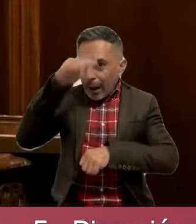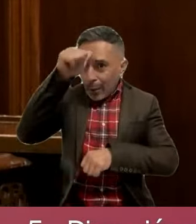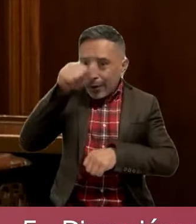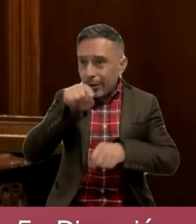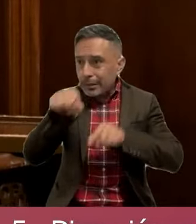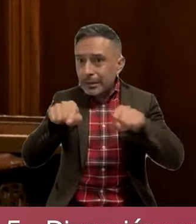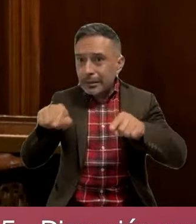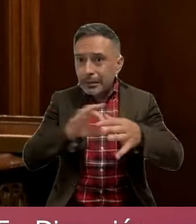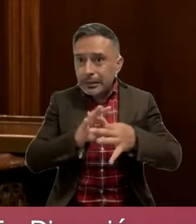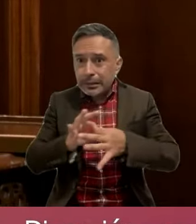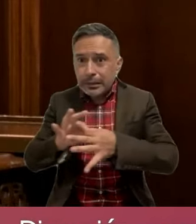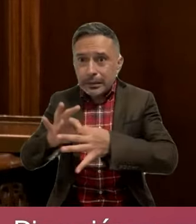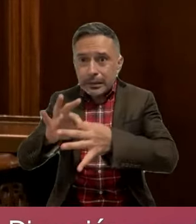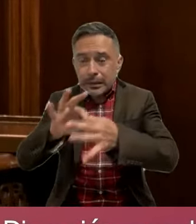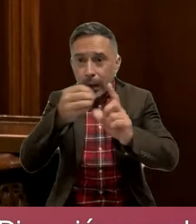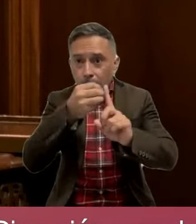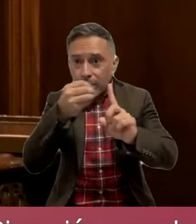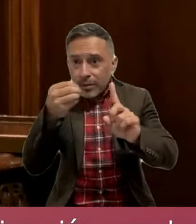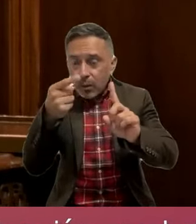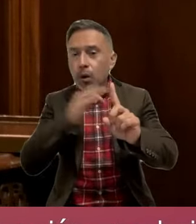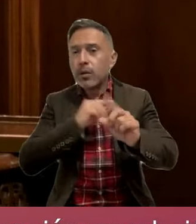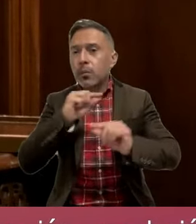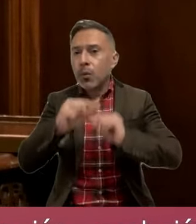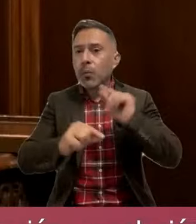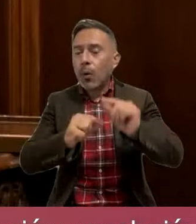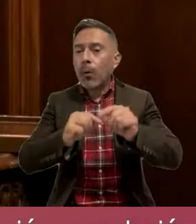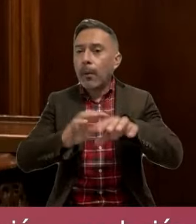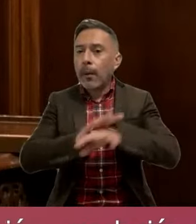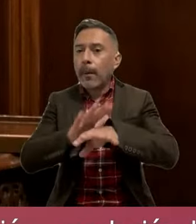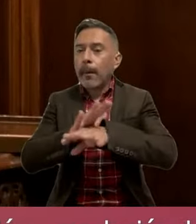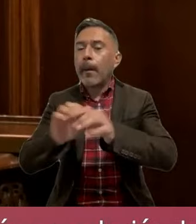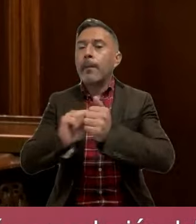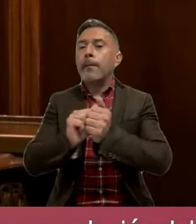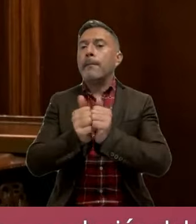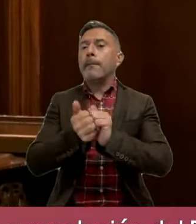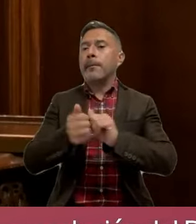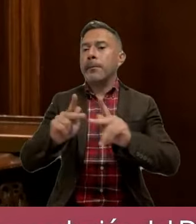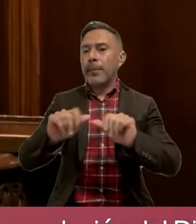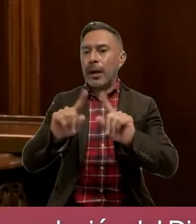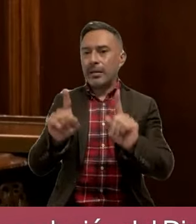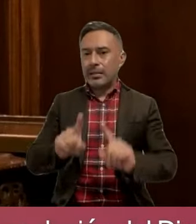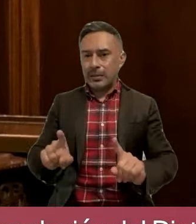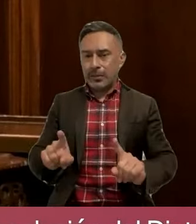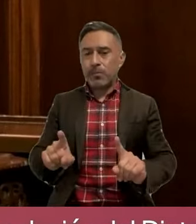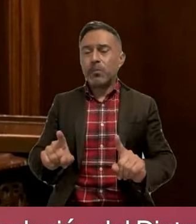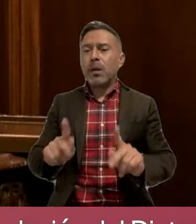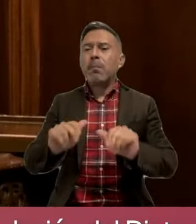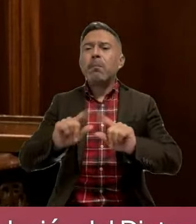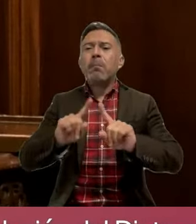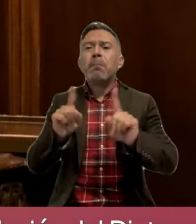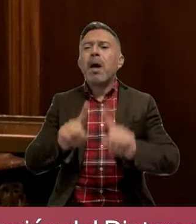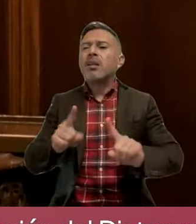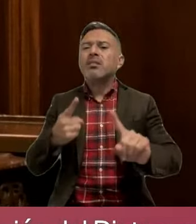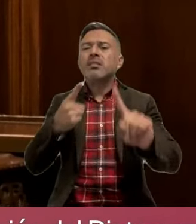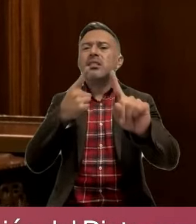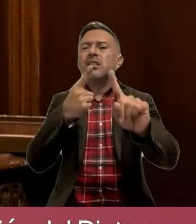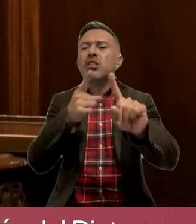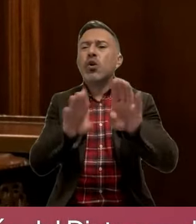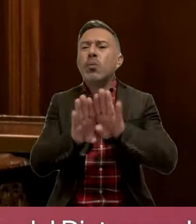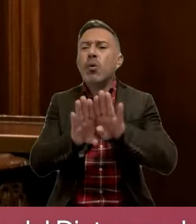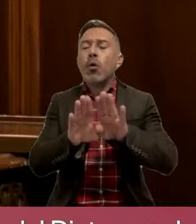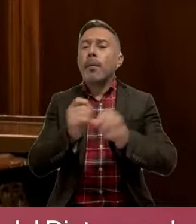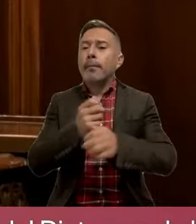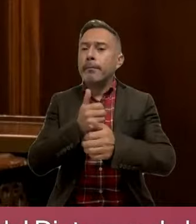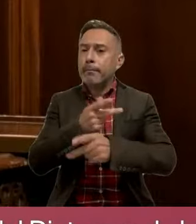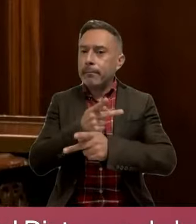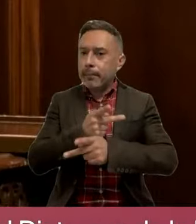paz. Porque la paz se construye con paciencia, se construye con